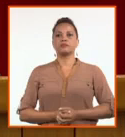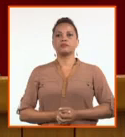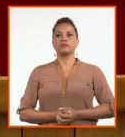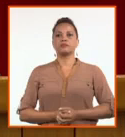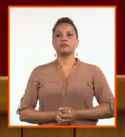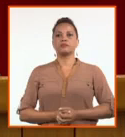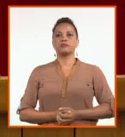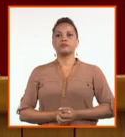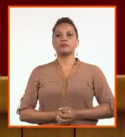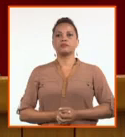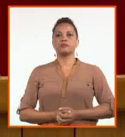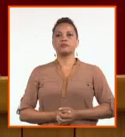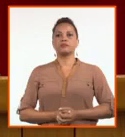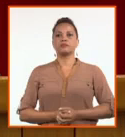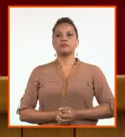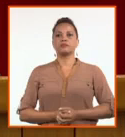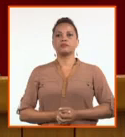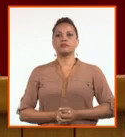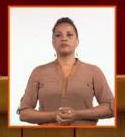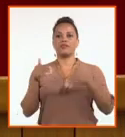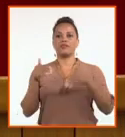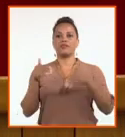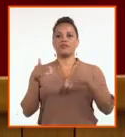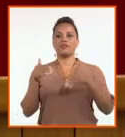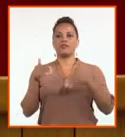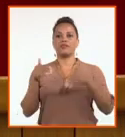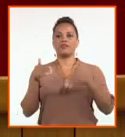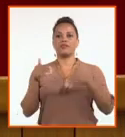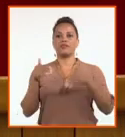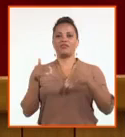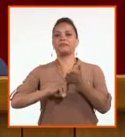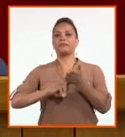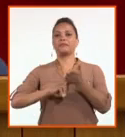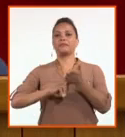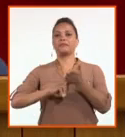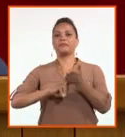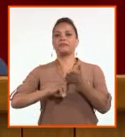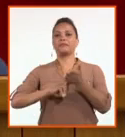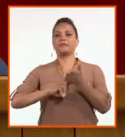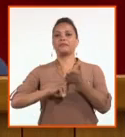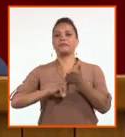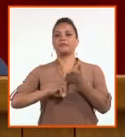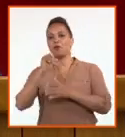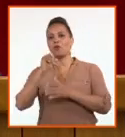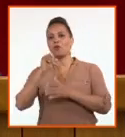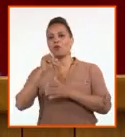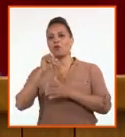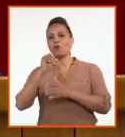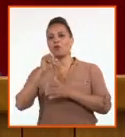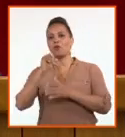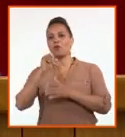y los que nos acompañan también de otros países y que son miembros de la FEU, como Xiaomi, como Isabel y otros tantos que están en nuestras